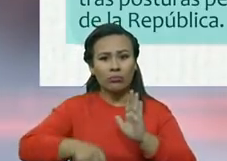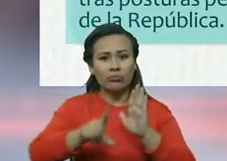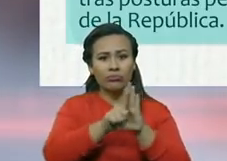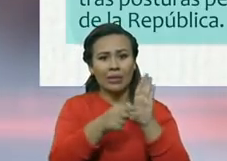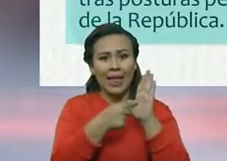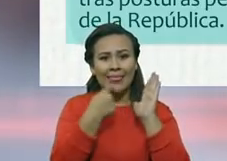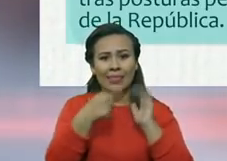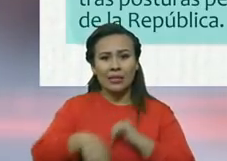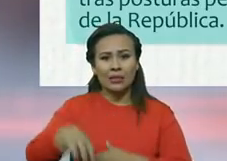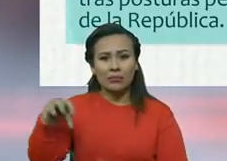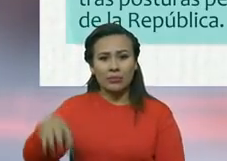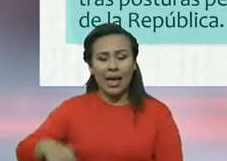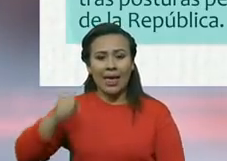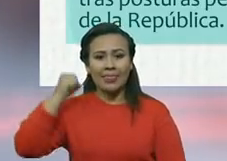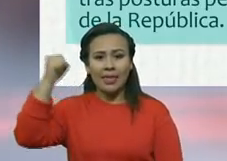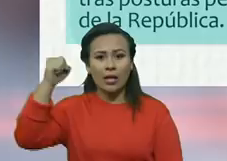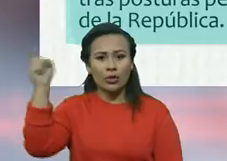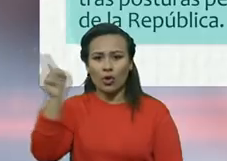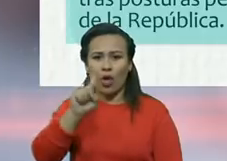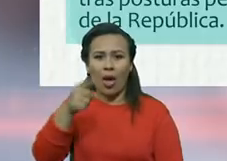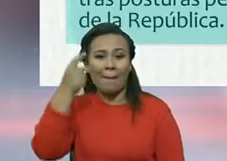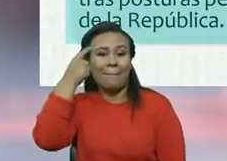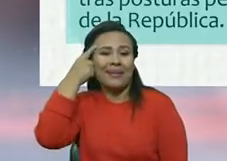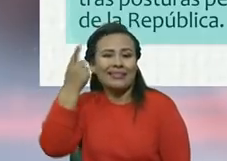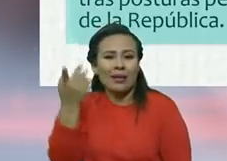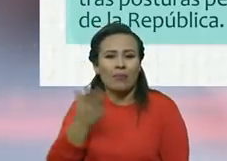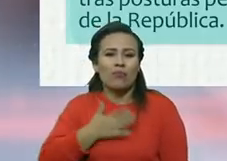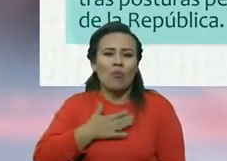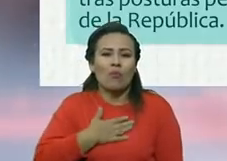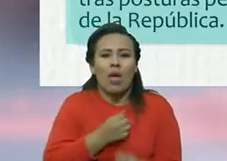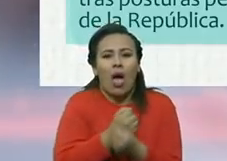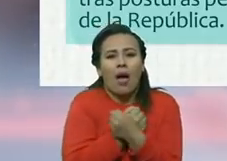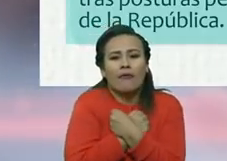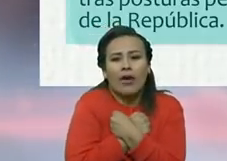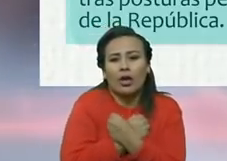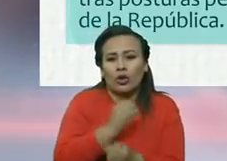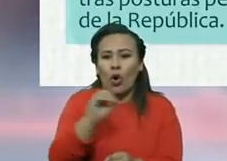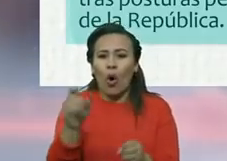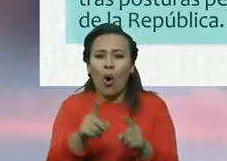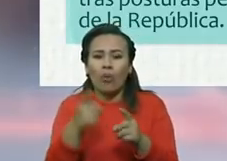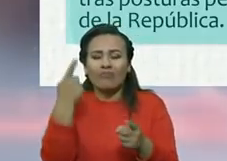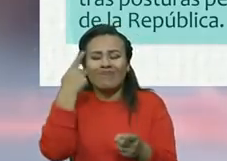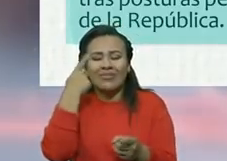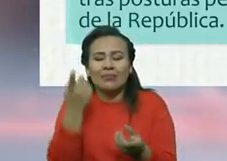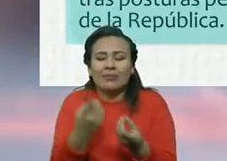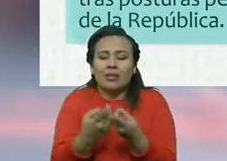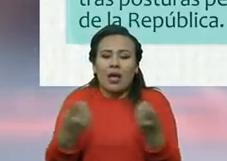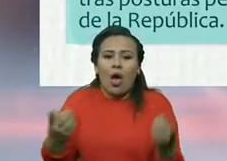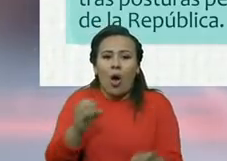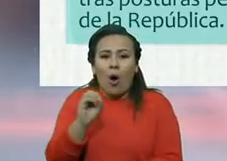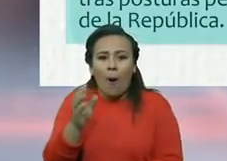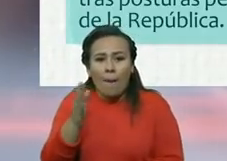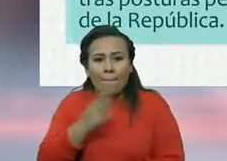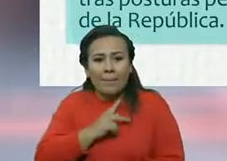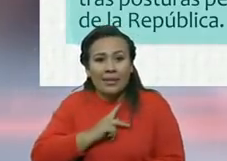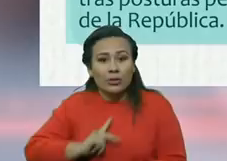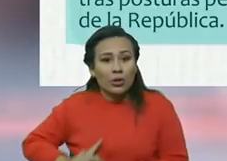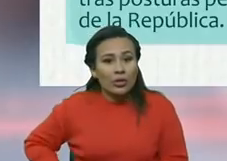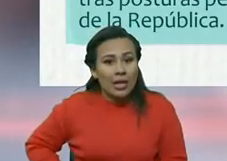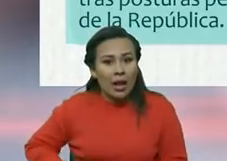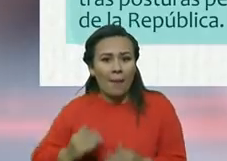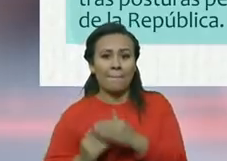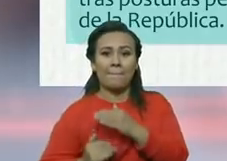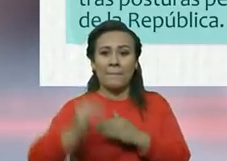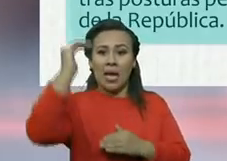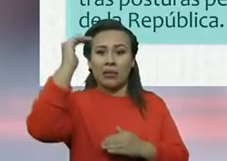de derecho y no de opinión. Nuestros afectos o desavenencias, nuestras posturas personales no pueden estar por